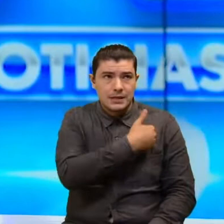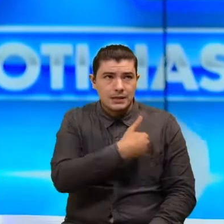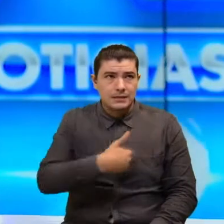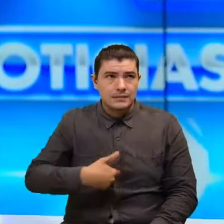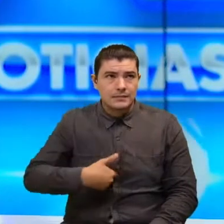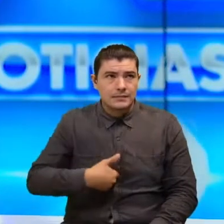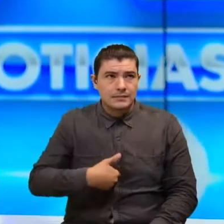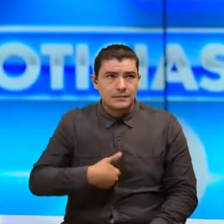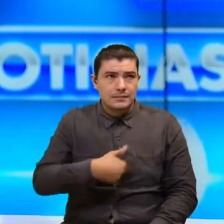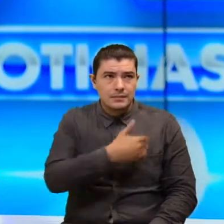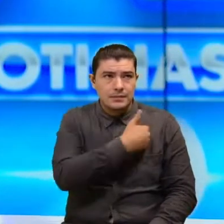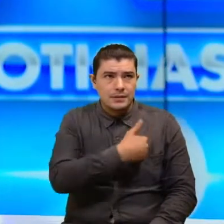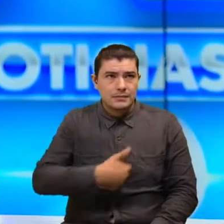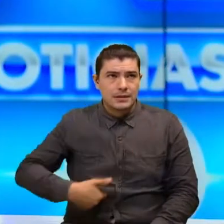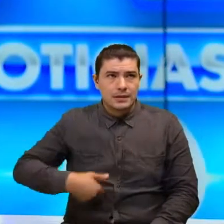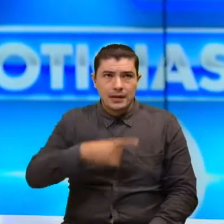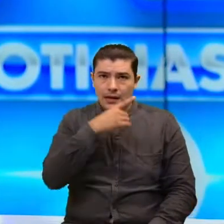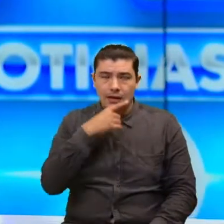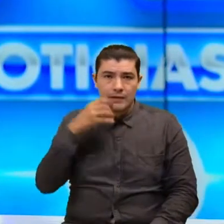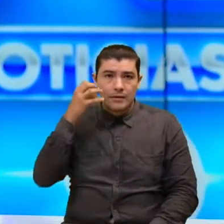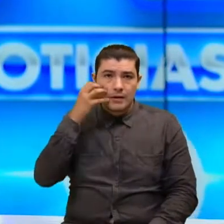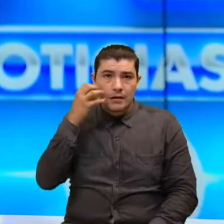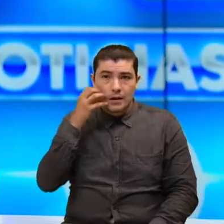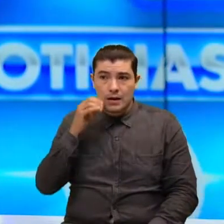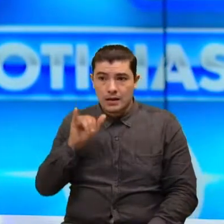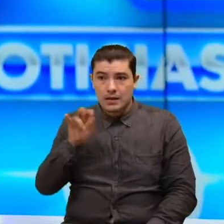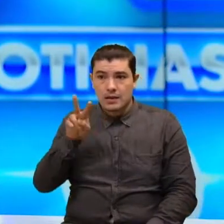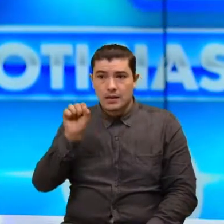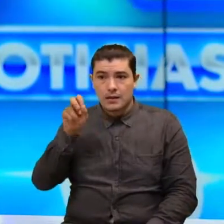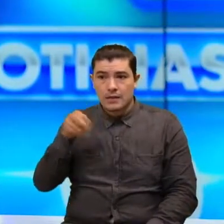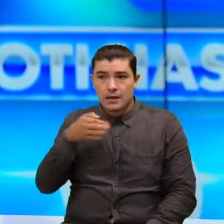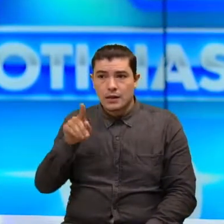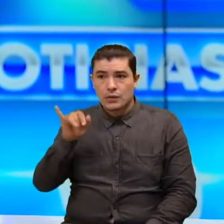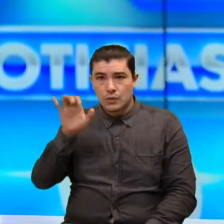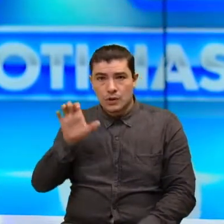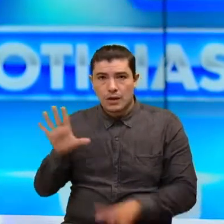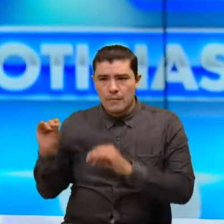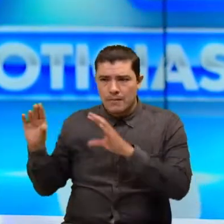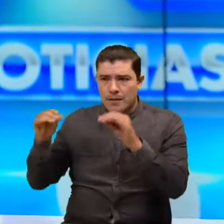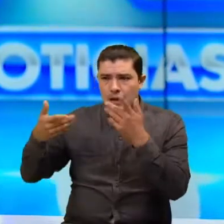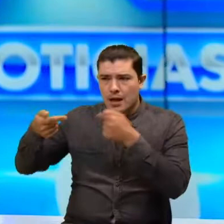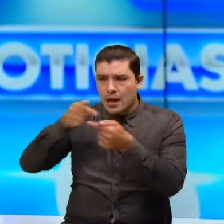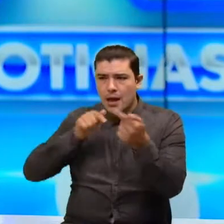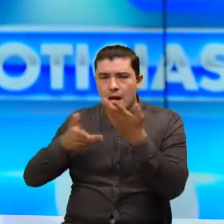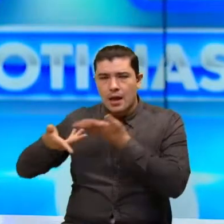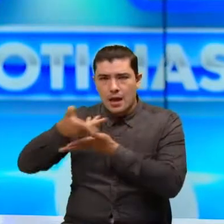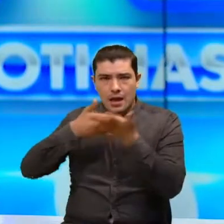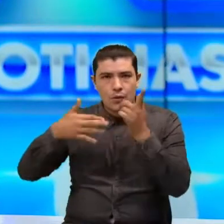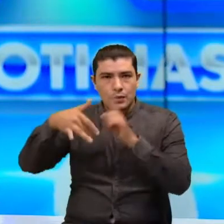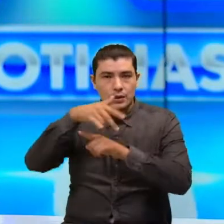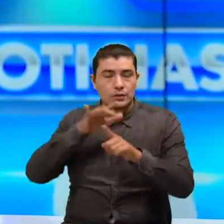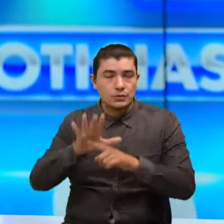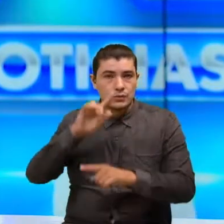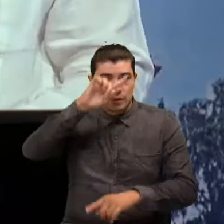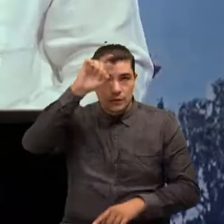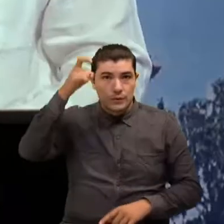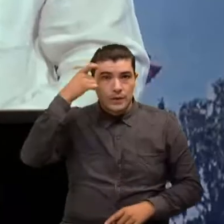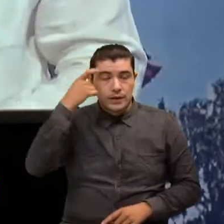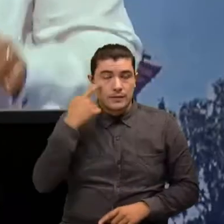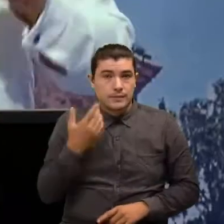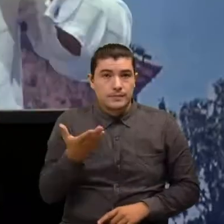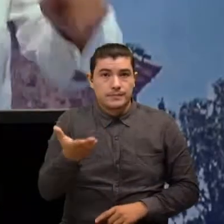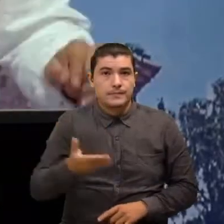el presente la república de colombia iván duque habló de nicolás maduro y de los avances de su gobierno el